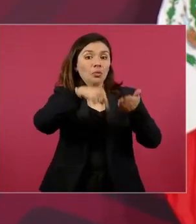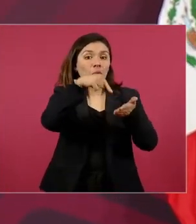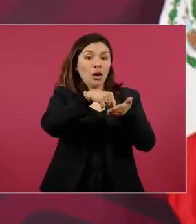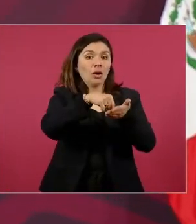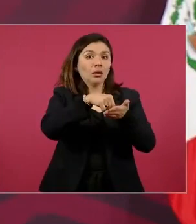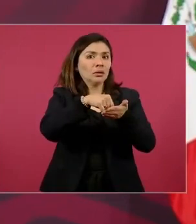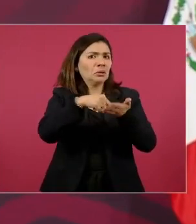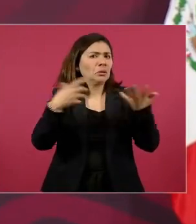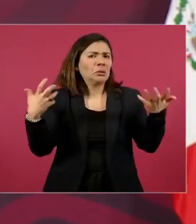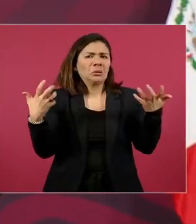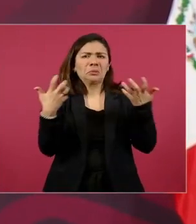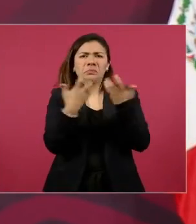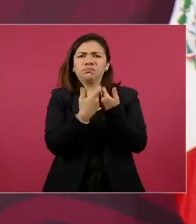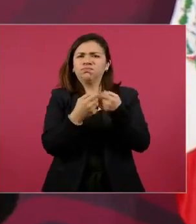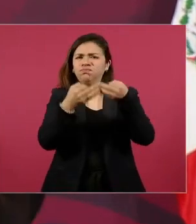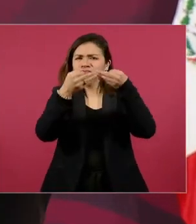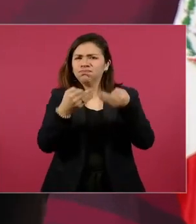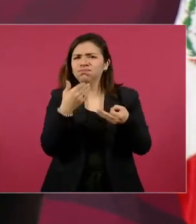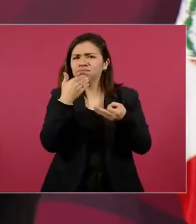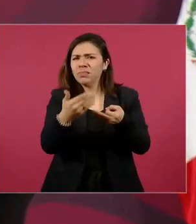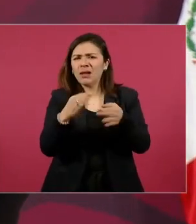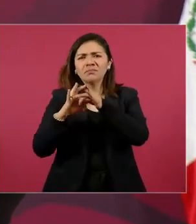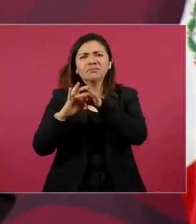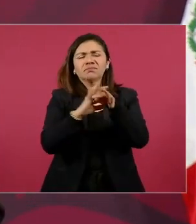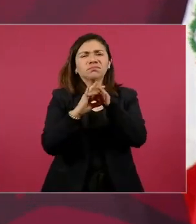Hay una relación estrecha